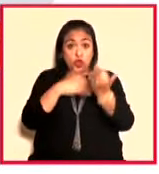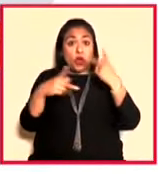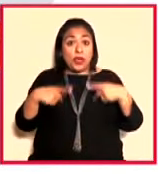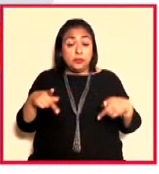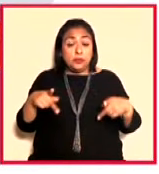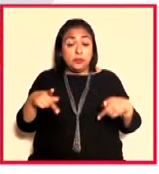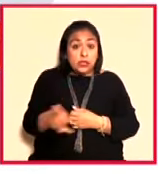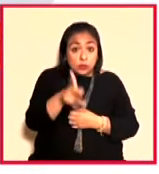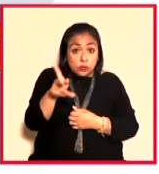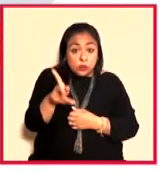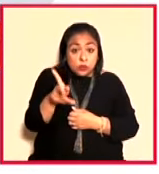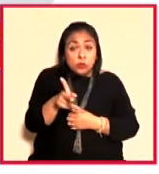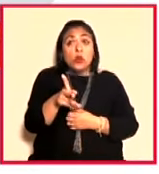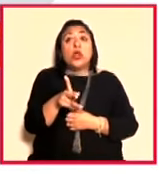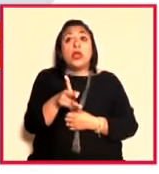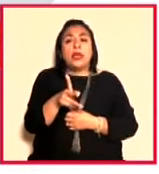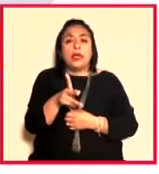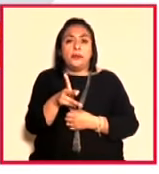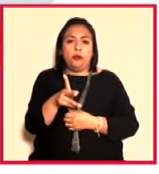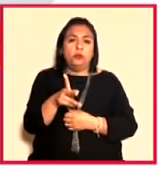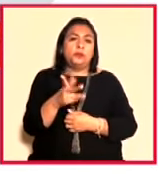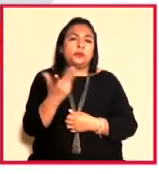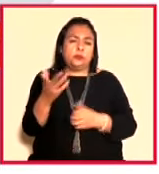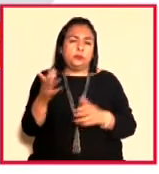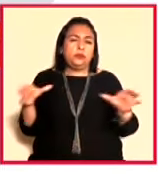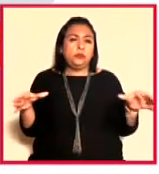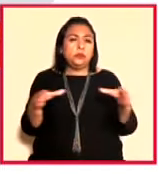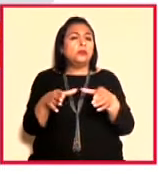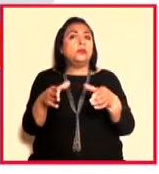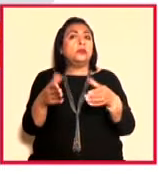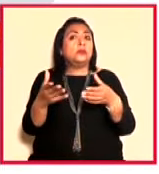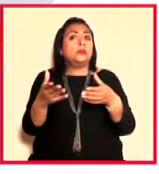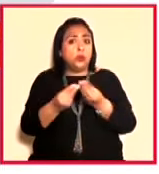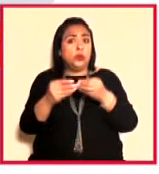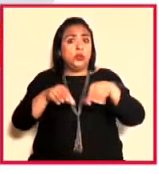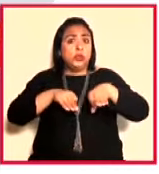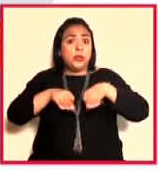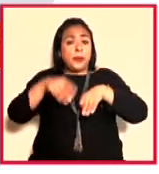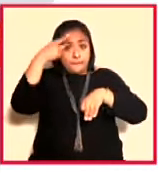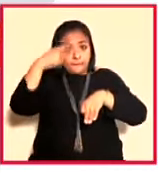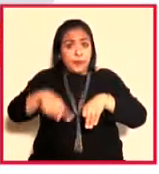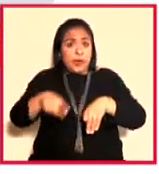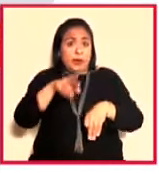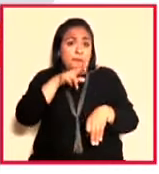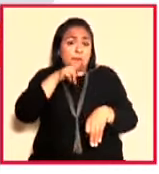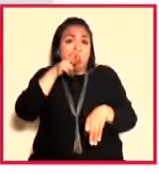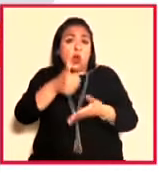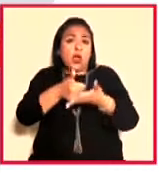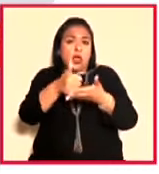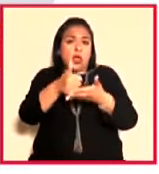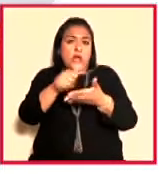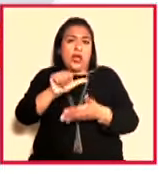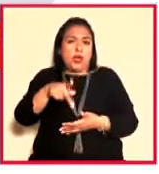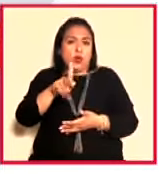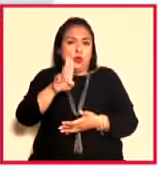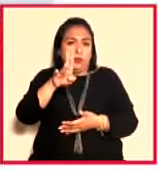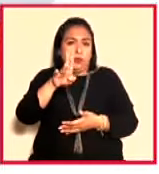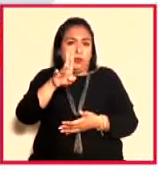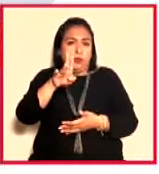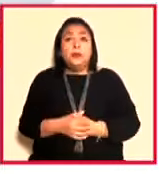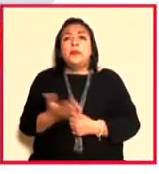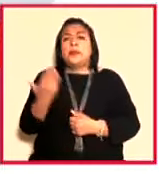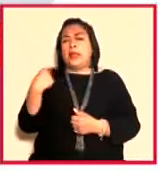los de la comunidad trabajamos juntos para mejorar Akumal. En un